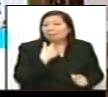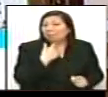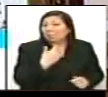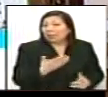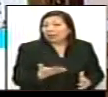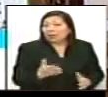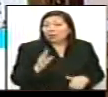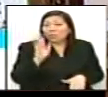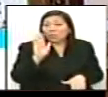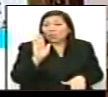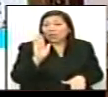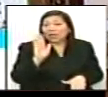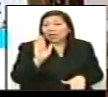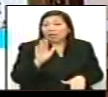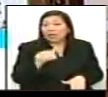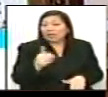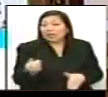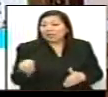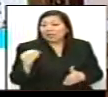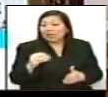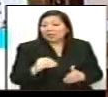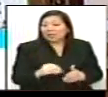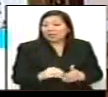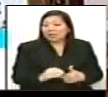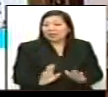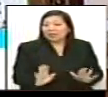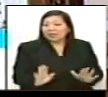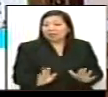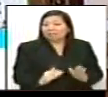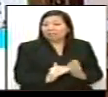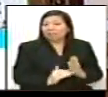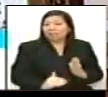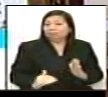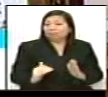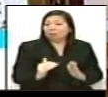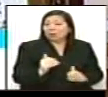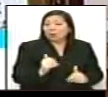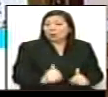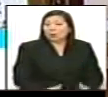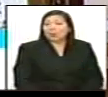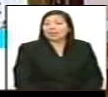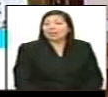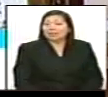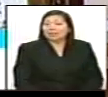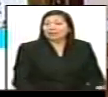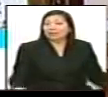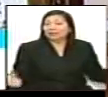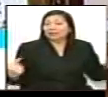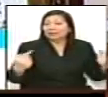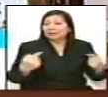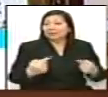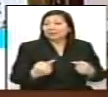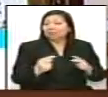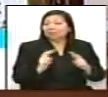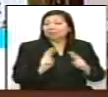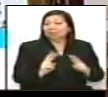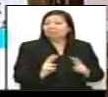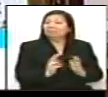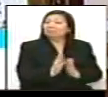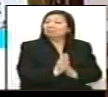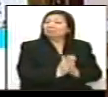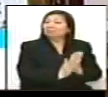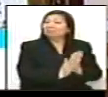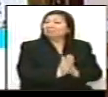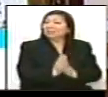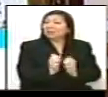y juramentan los accesitarios, que son dos personas de gran nivel, con lo cual yo diría que al revés, la bancada se ha visto